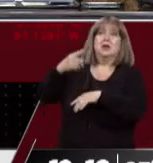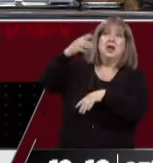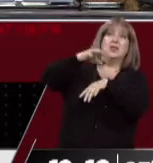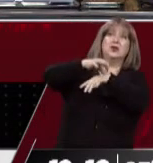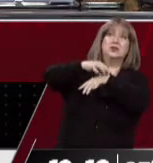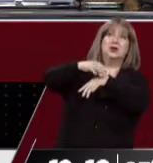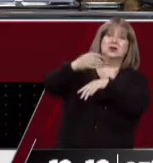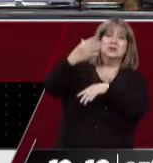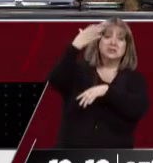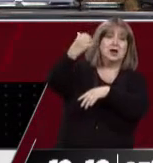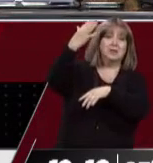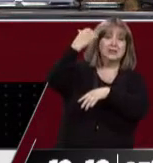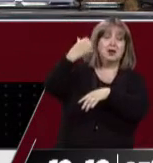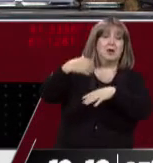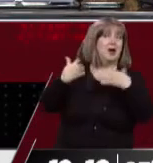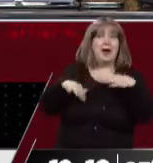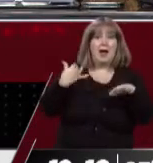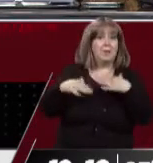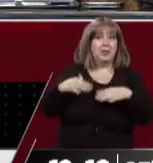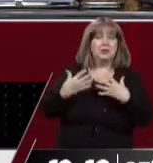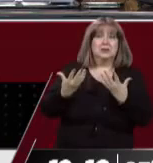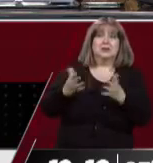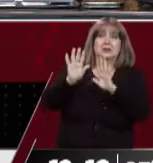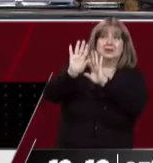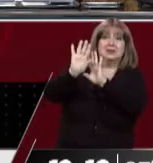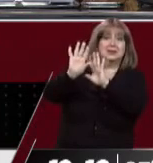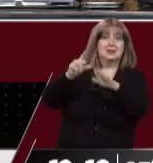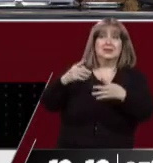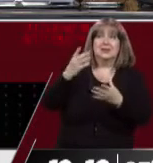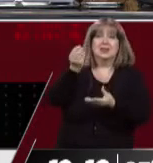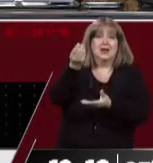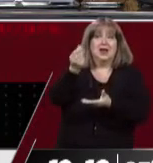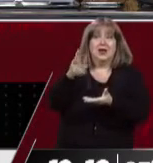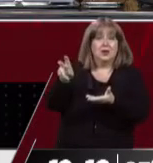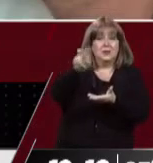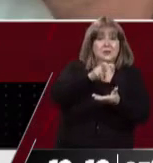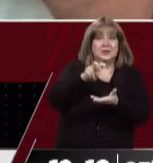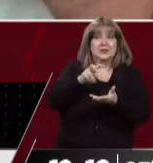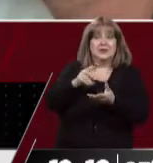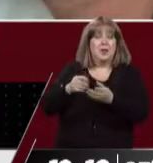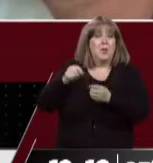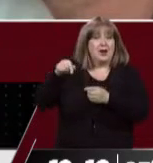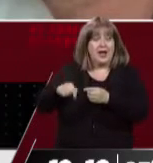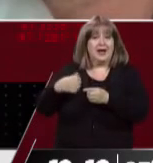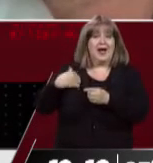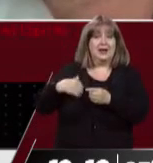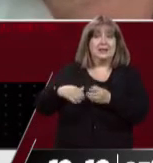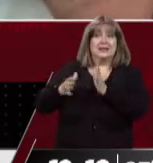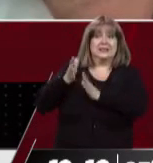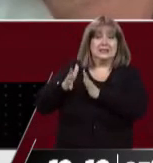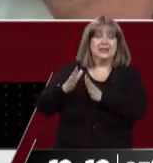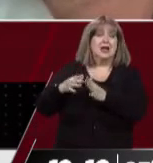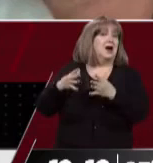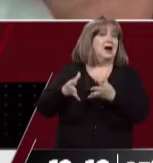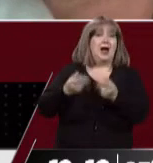piden que dejemos de esperar, que vayamos lo más antes posible porque venía, le está respondiendo tan bien. Mientras antes vayamos es